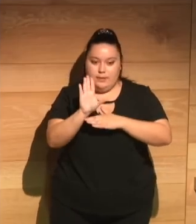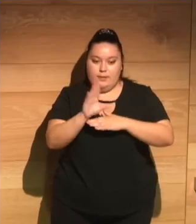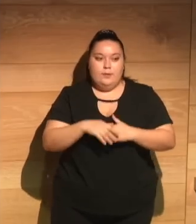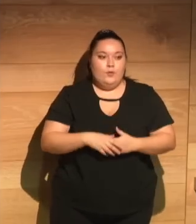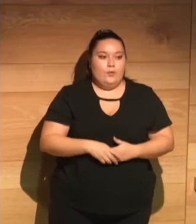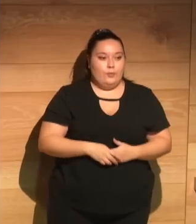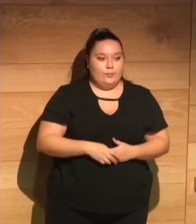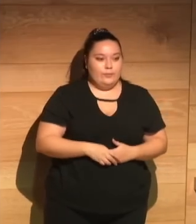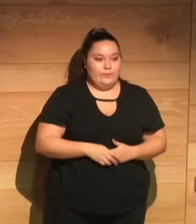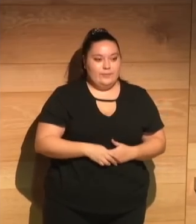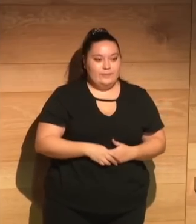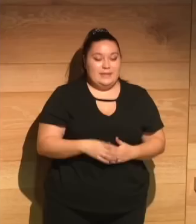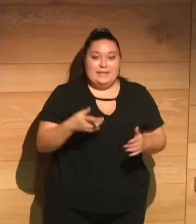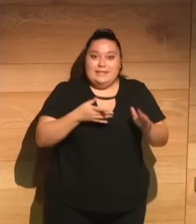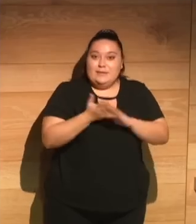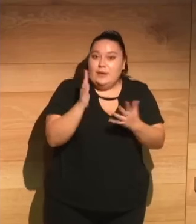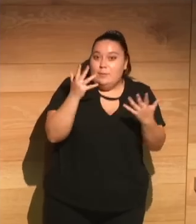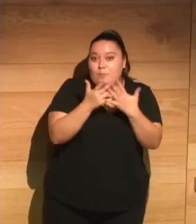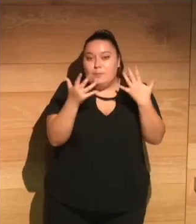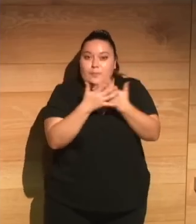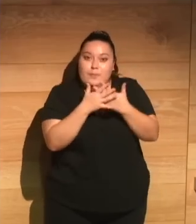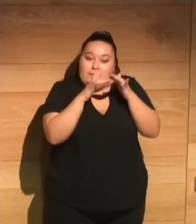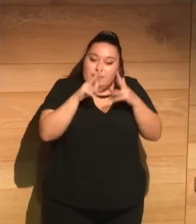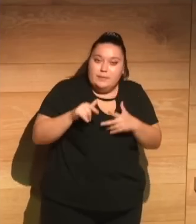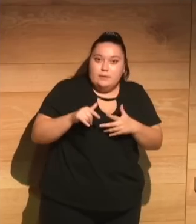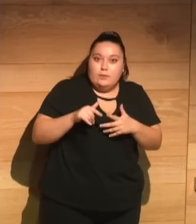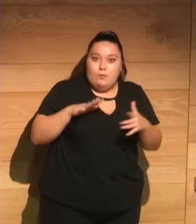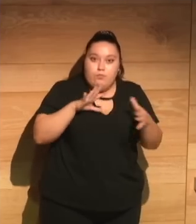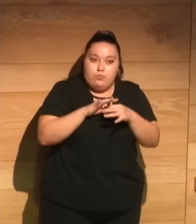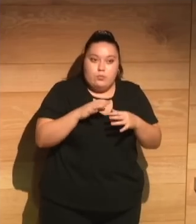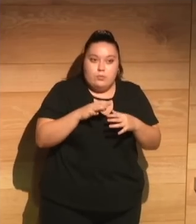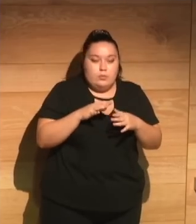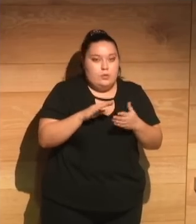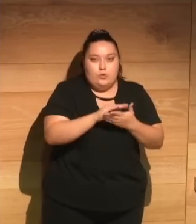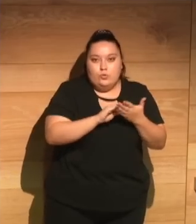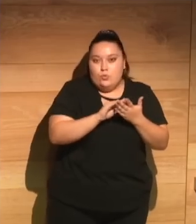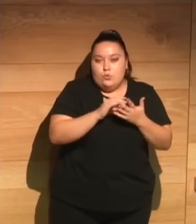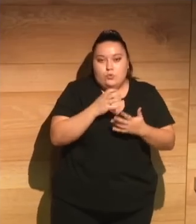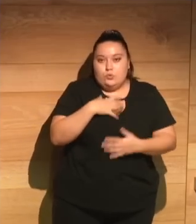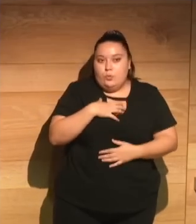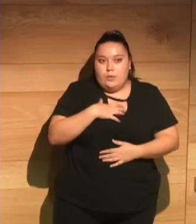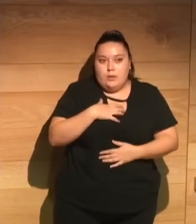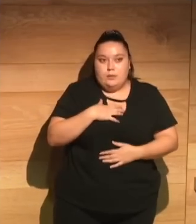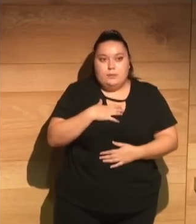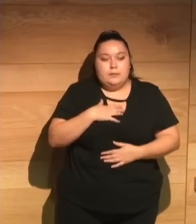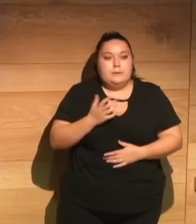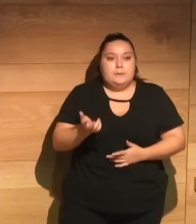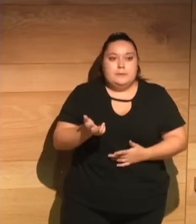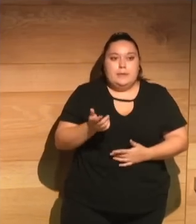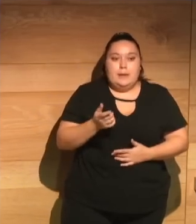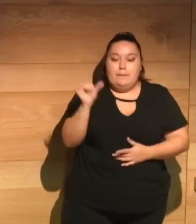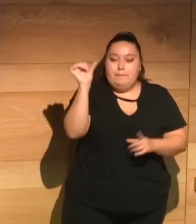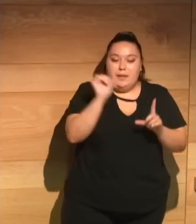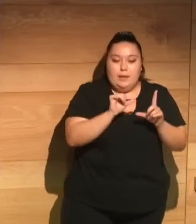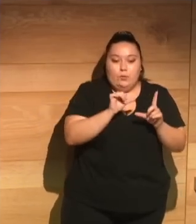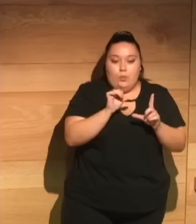lente. Eso es, y eso hay que combinarlo matemáticamente, que era la madre del cordero y no lo resolvían, con el paso de la película. La película tiene que